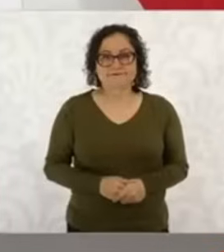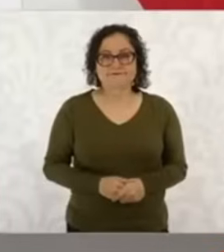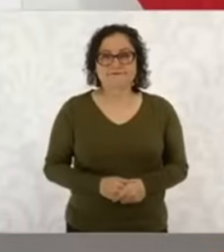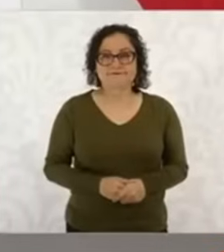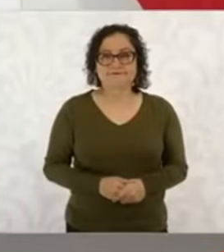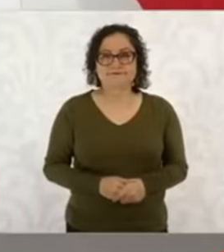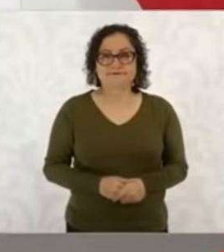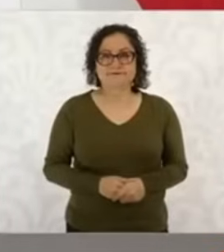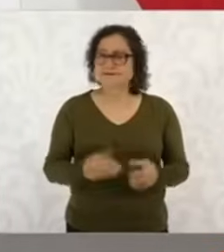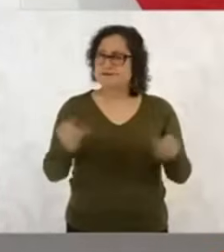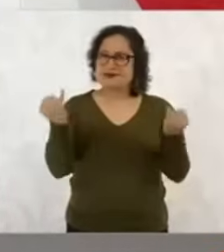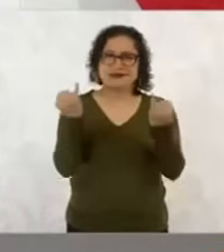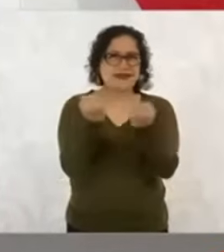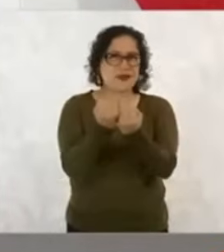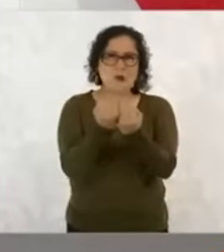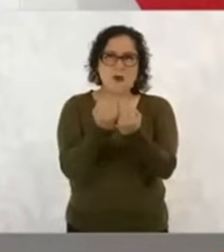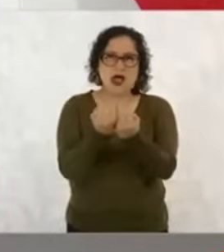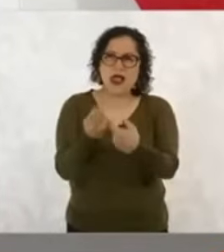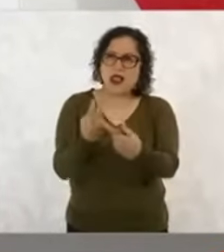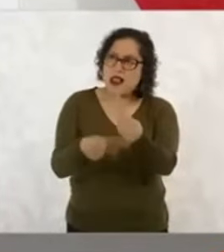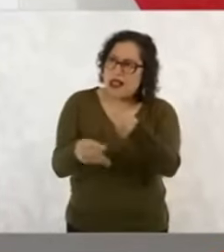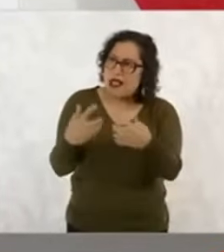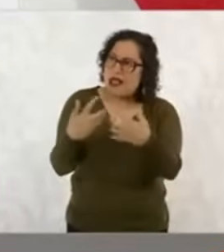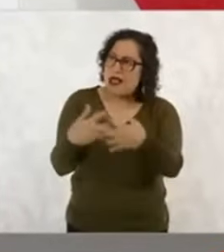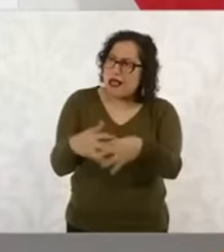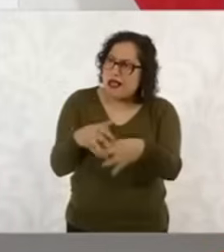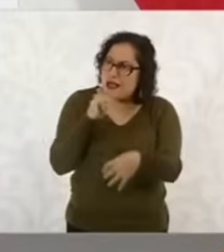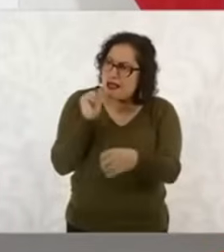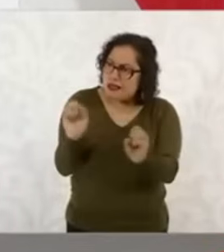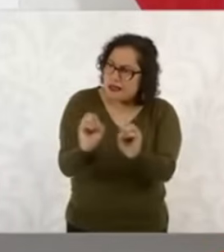Se redujo la producción de petroquímicos,